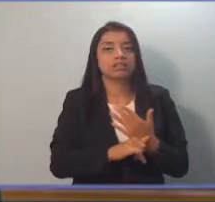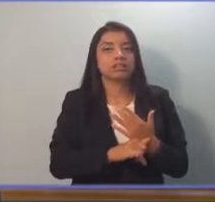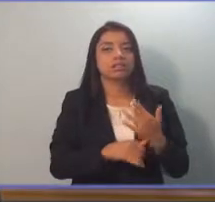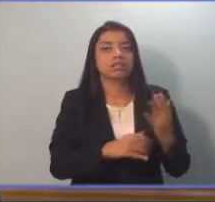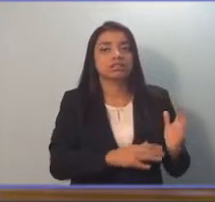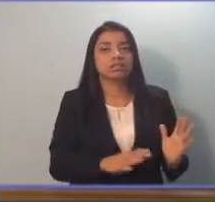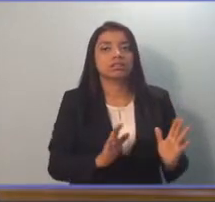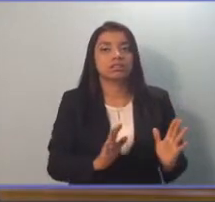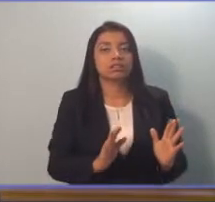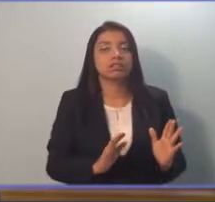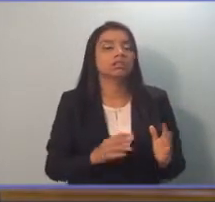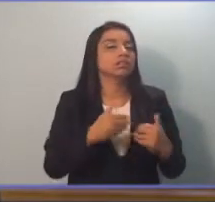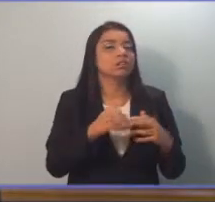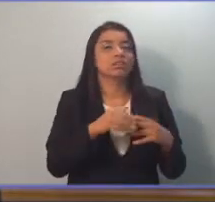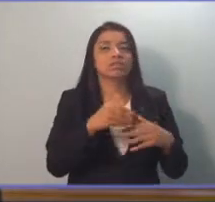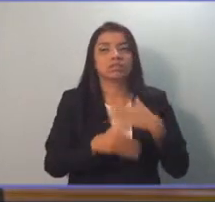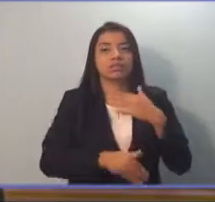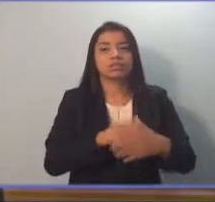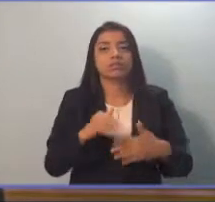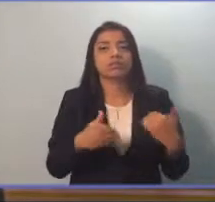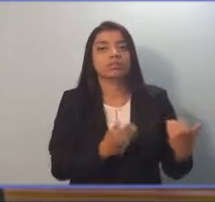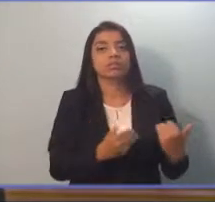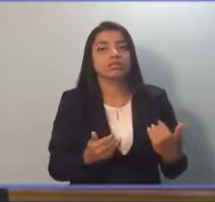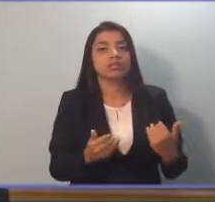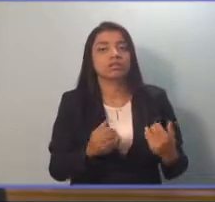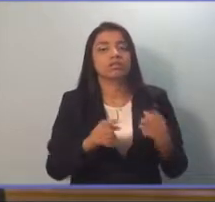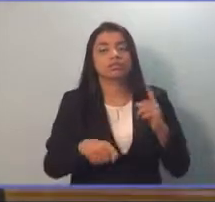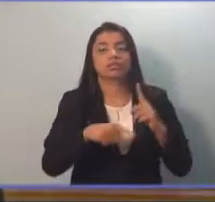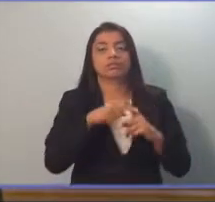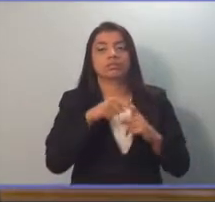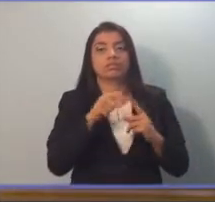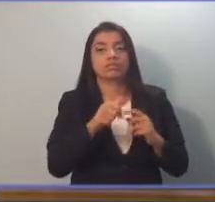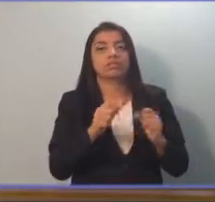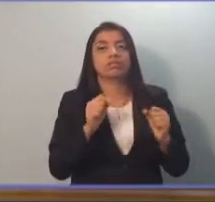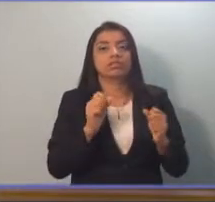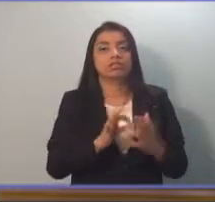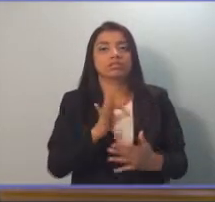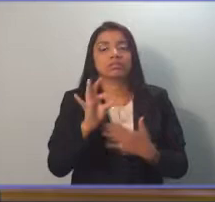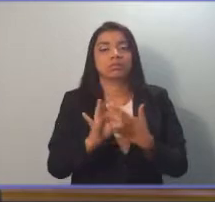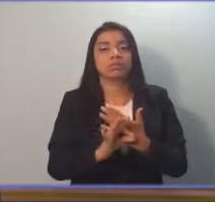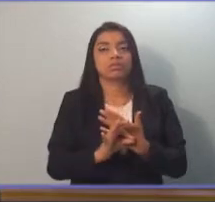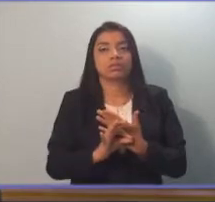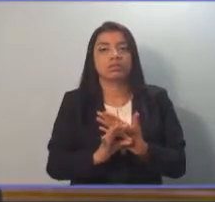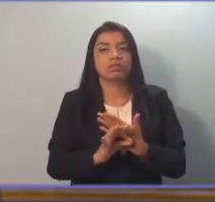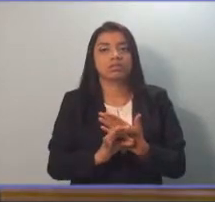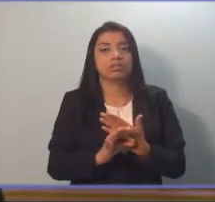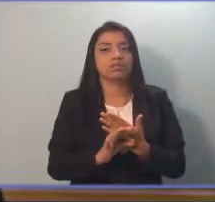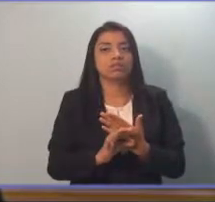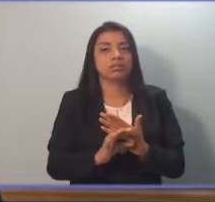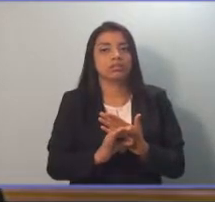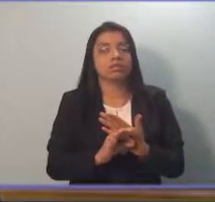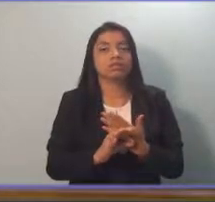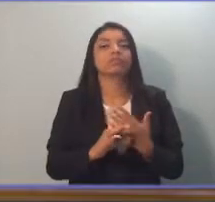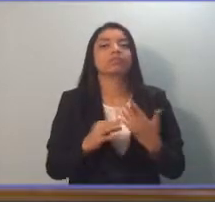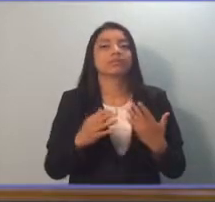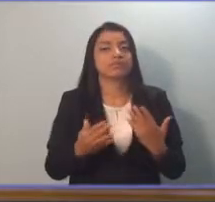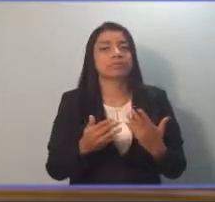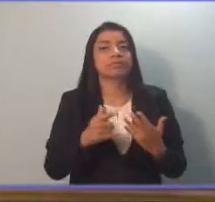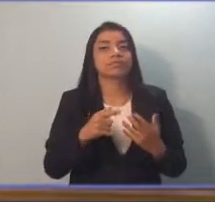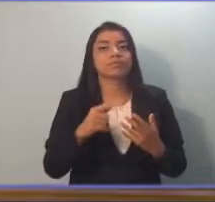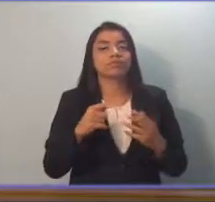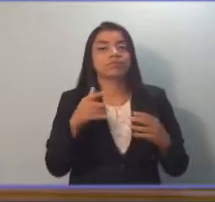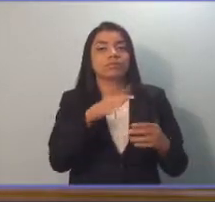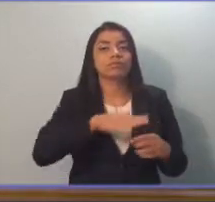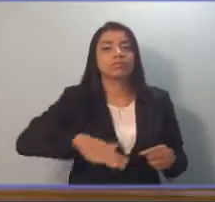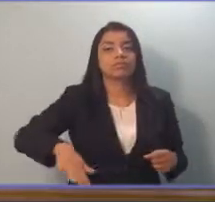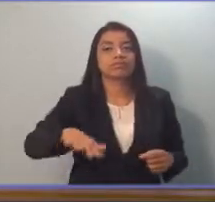diferentes especialidades y, sobre todo, el programa Yo Cambio, que con la apertura del Centro de